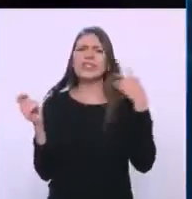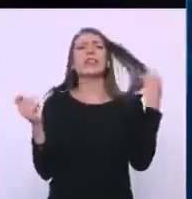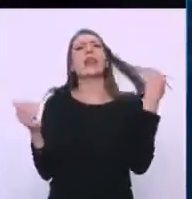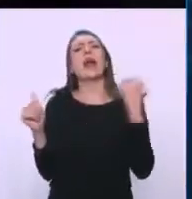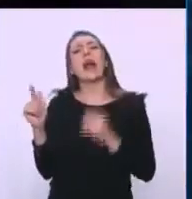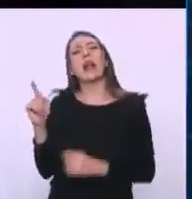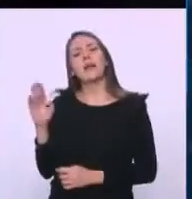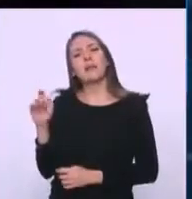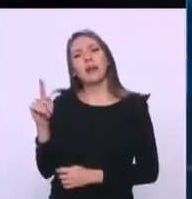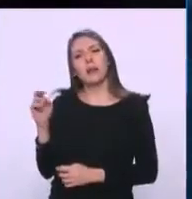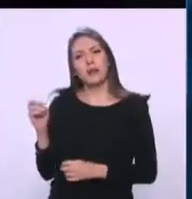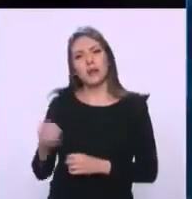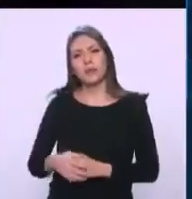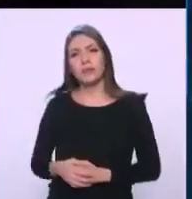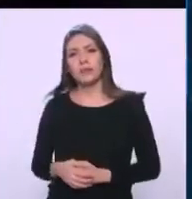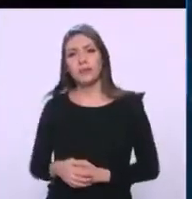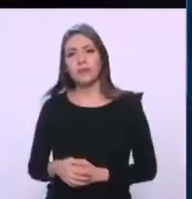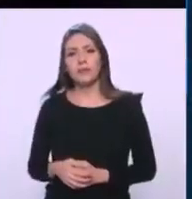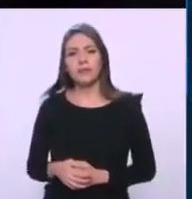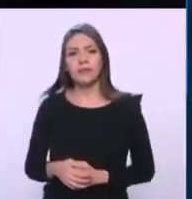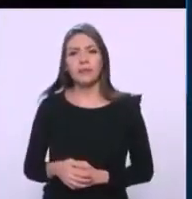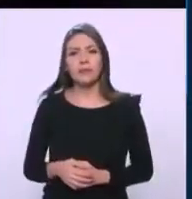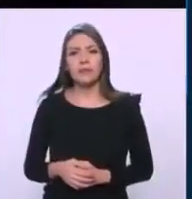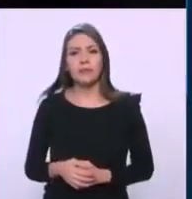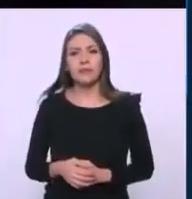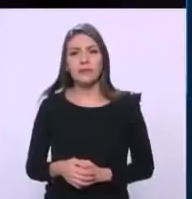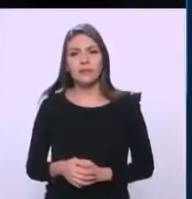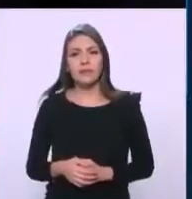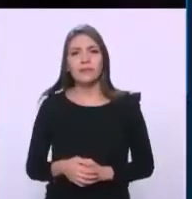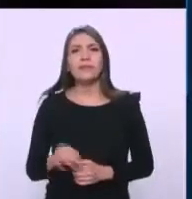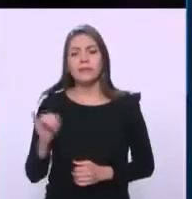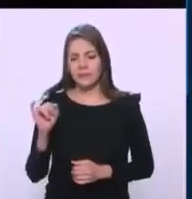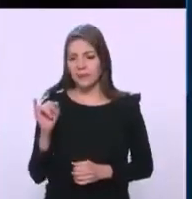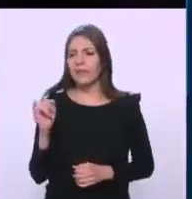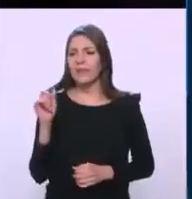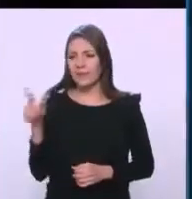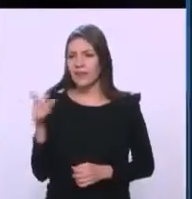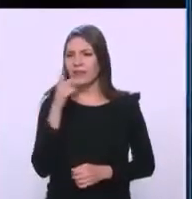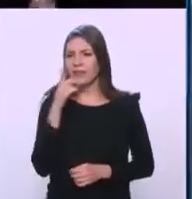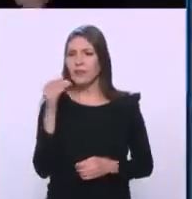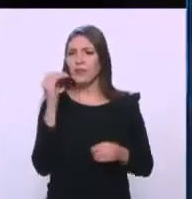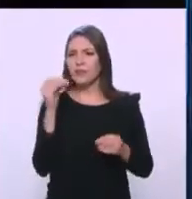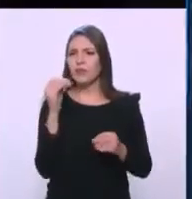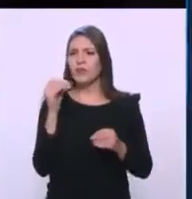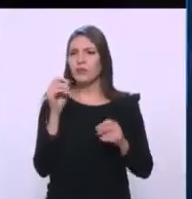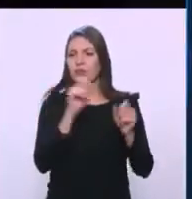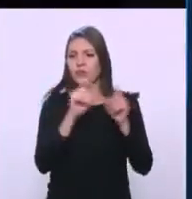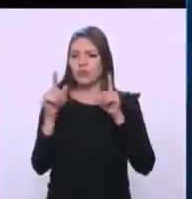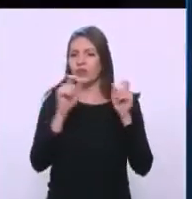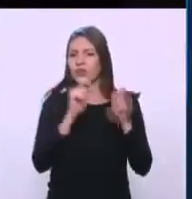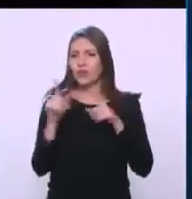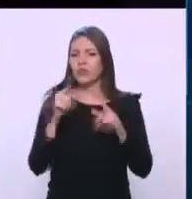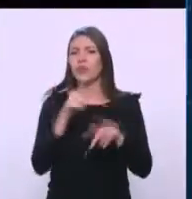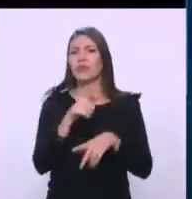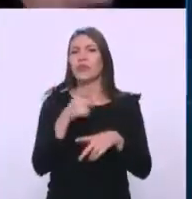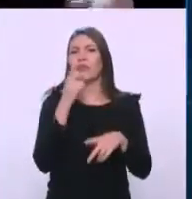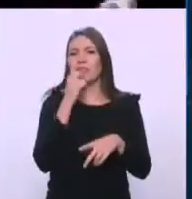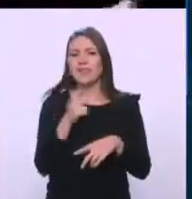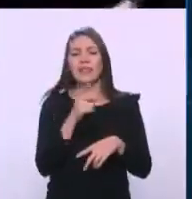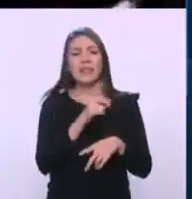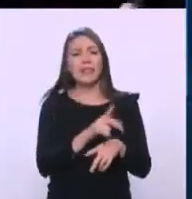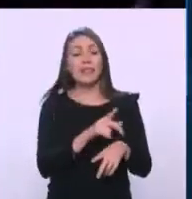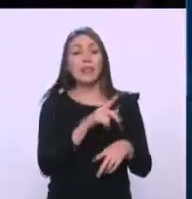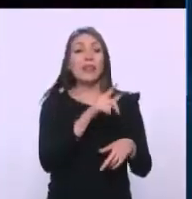Alberto? Sí, es que se repitieron, como dice Miguel, muchas imágenes de inundaciones que no eran del país. Creo